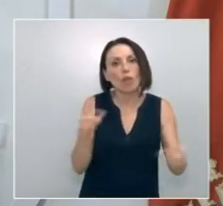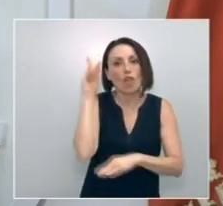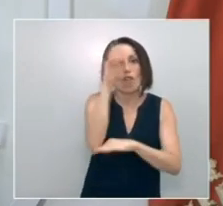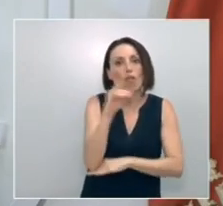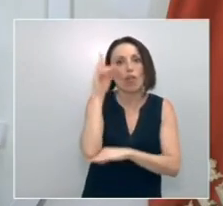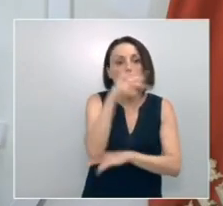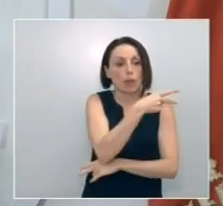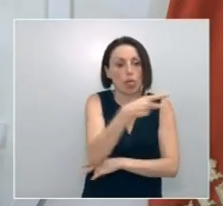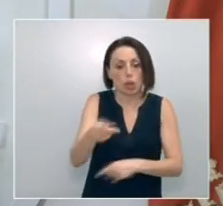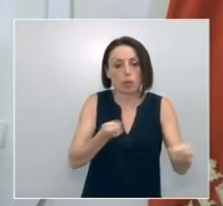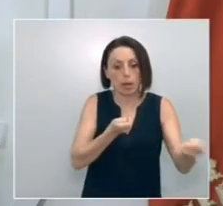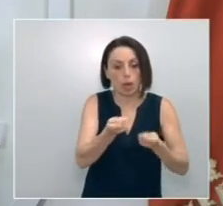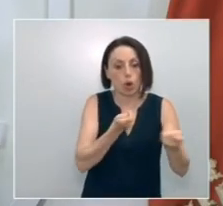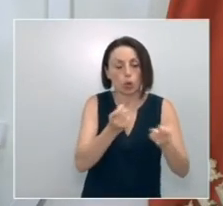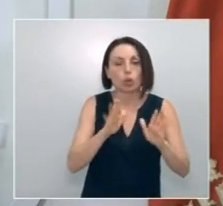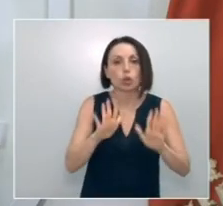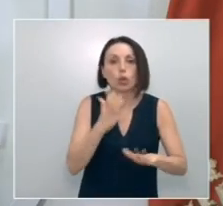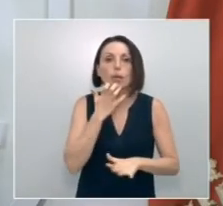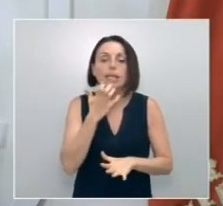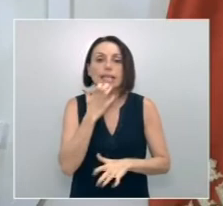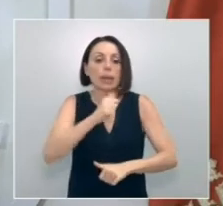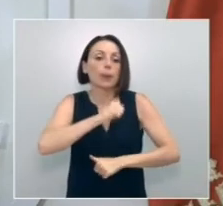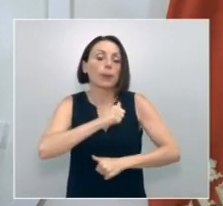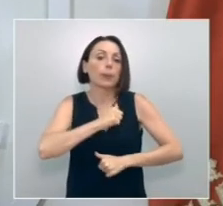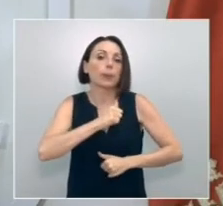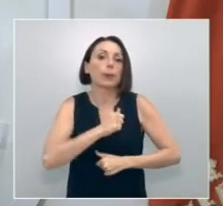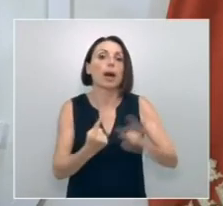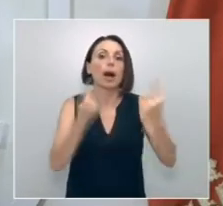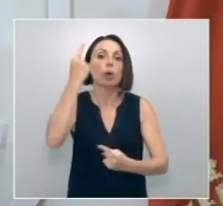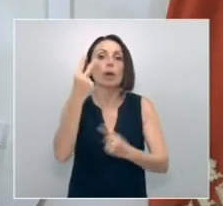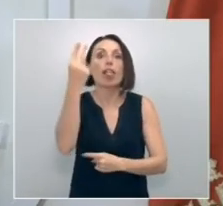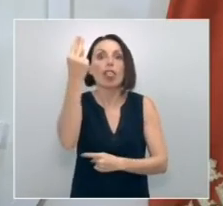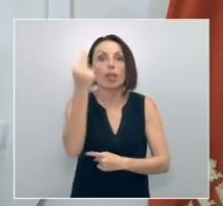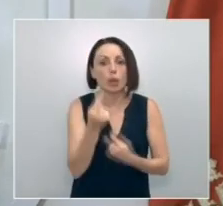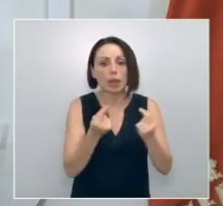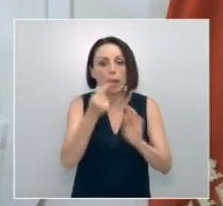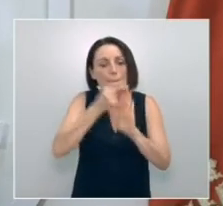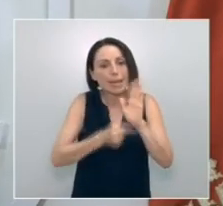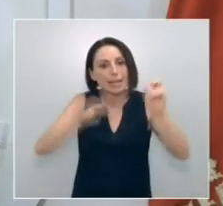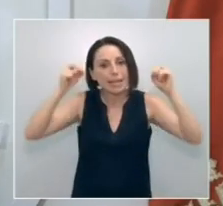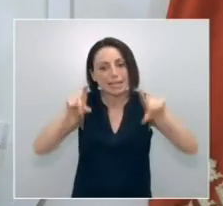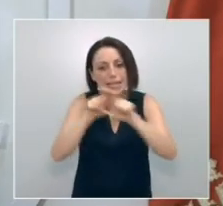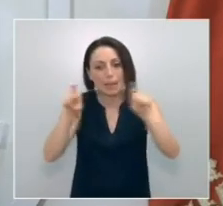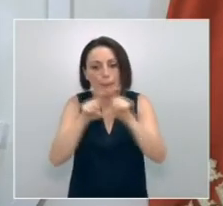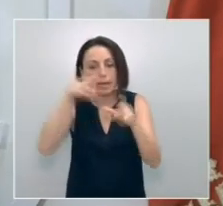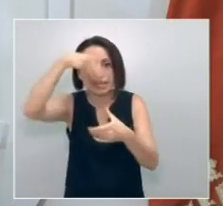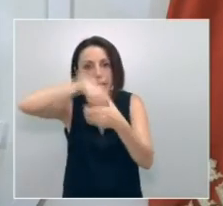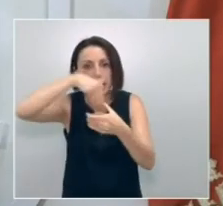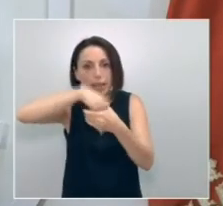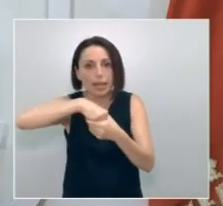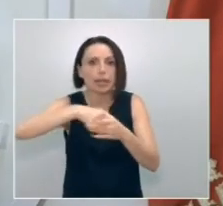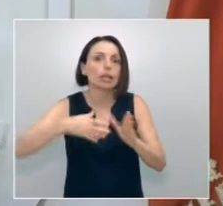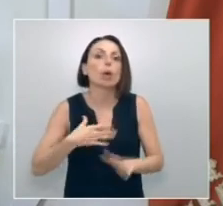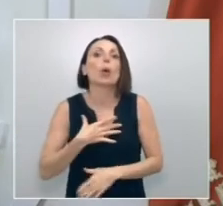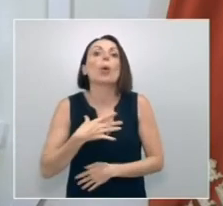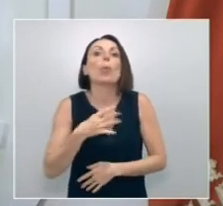semanas, más o menos, esté controlado el brote. Si esto esperamos, a veces, 48 horas, en no tomar medidas, por ejemplo, en la empresa o hacer lo que hemos hecho,